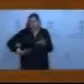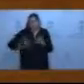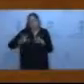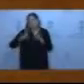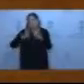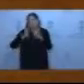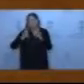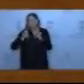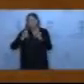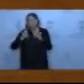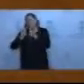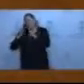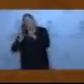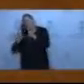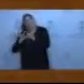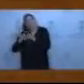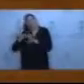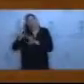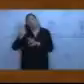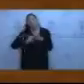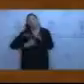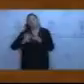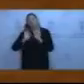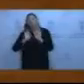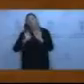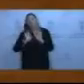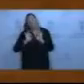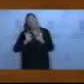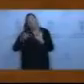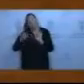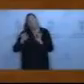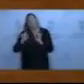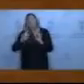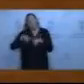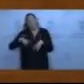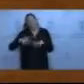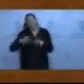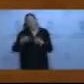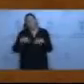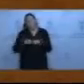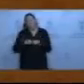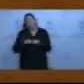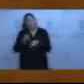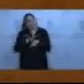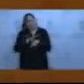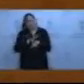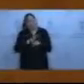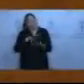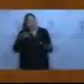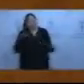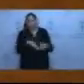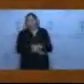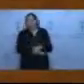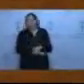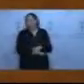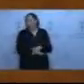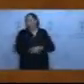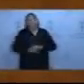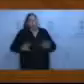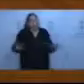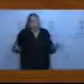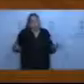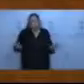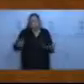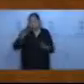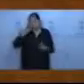las cosas, y son informes que van directamente al cajón del consejero de turno. Y, sinceramente, creo, y no